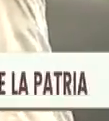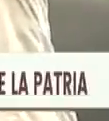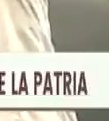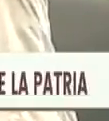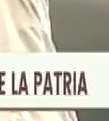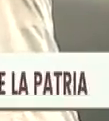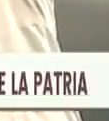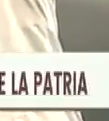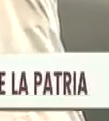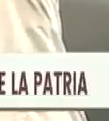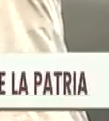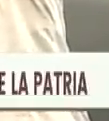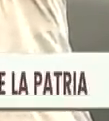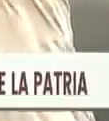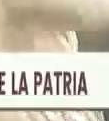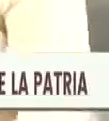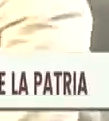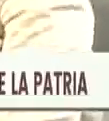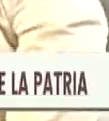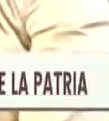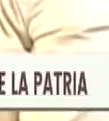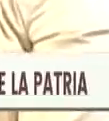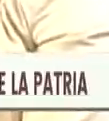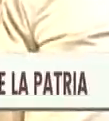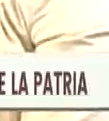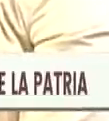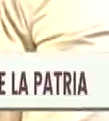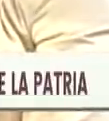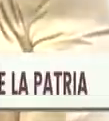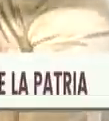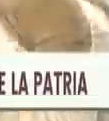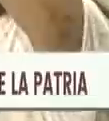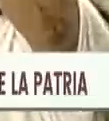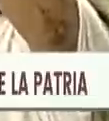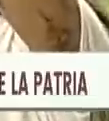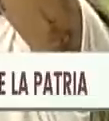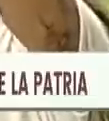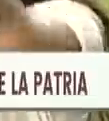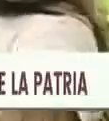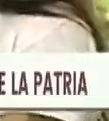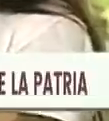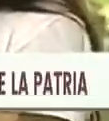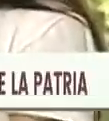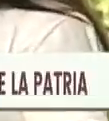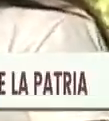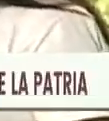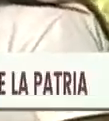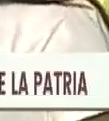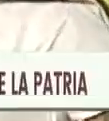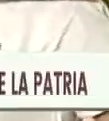mujeres de Hogares de la Patria? ¡Que viva la mujer venezolana!